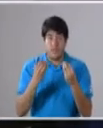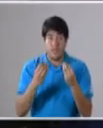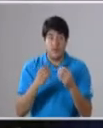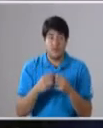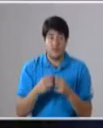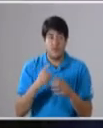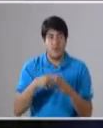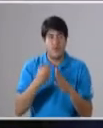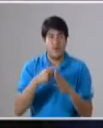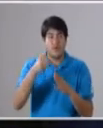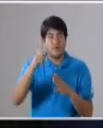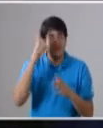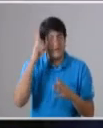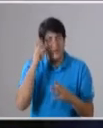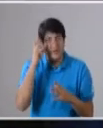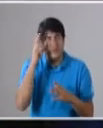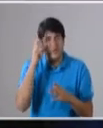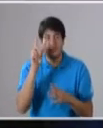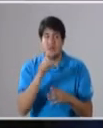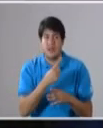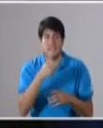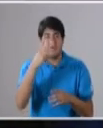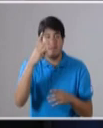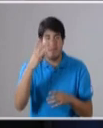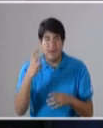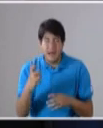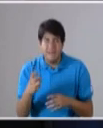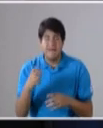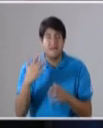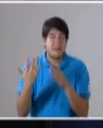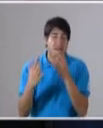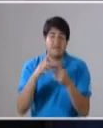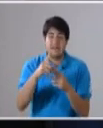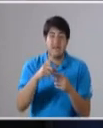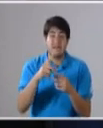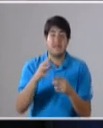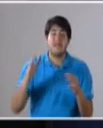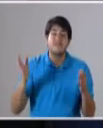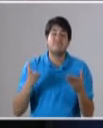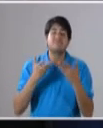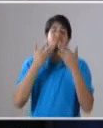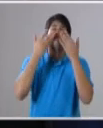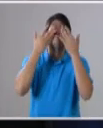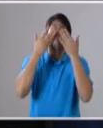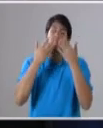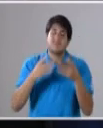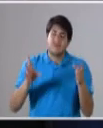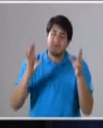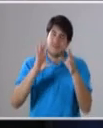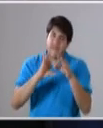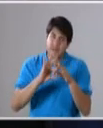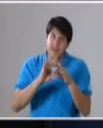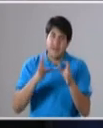quizá es ese himno de perfume de adoración. Perfume de